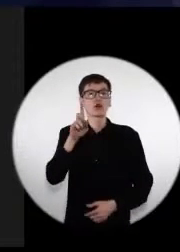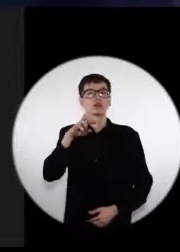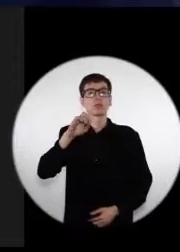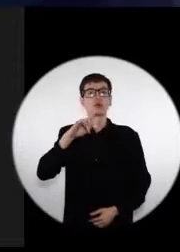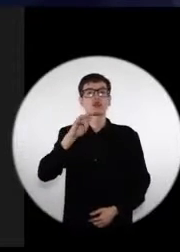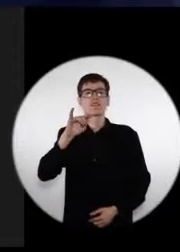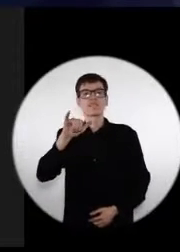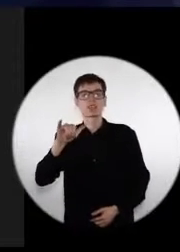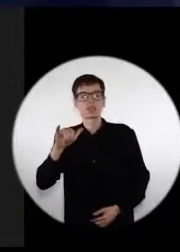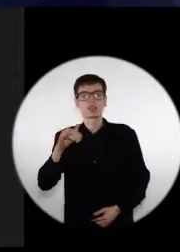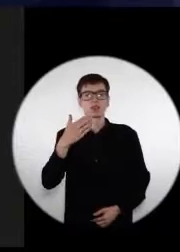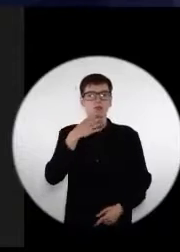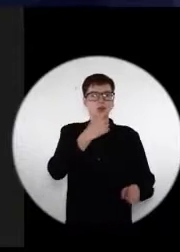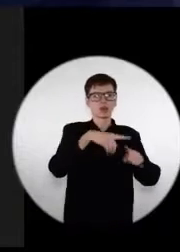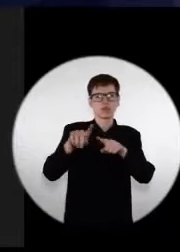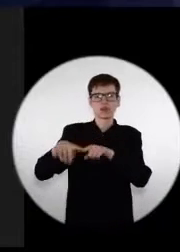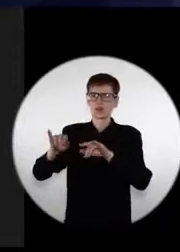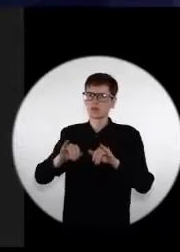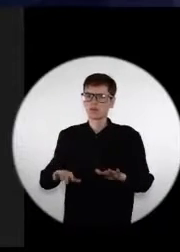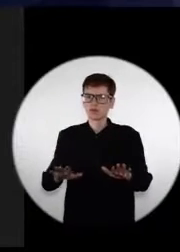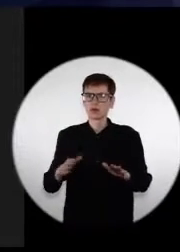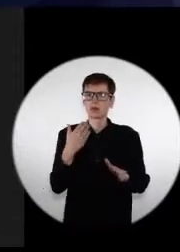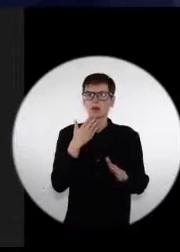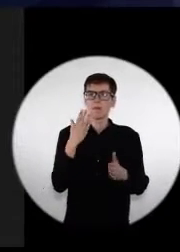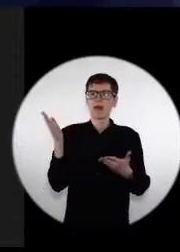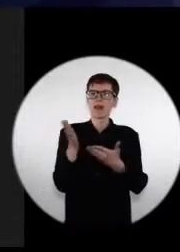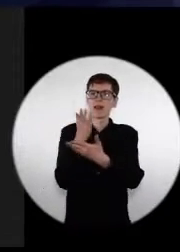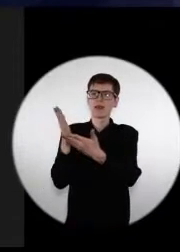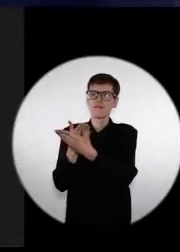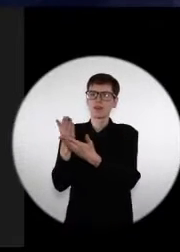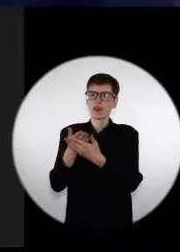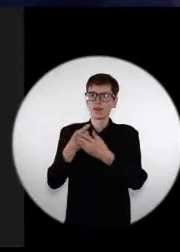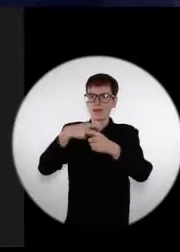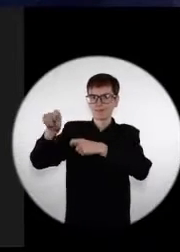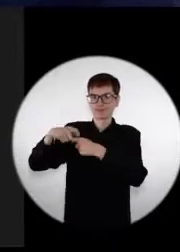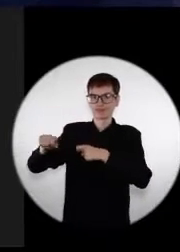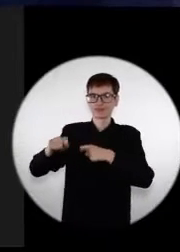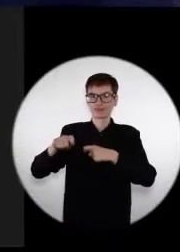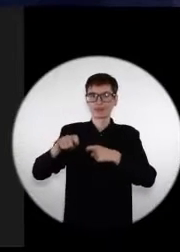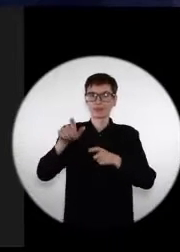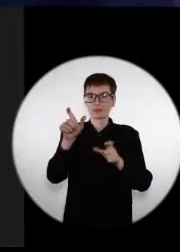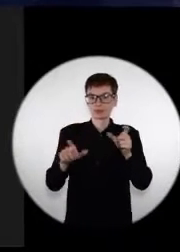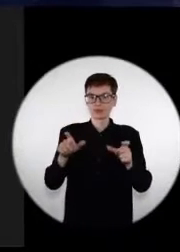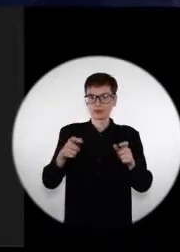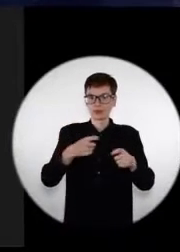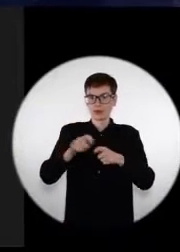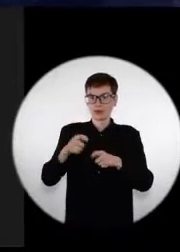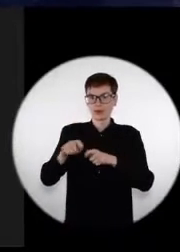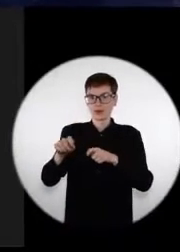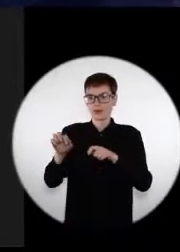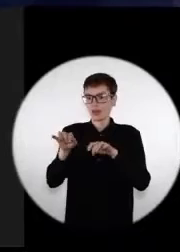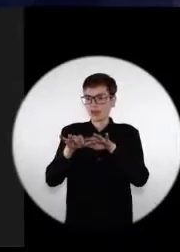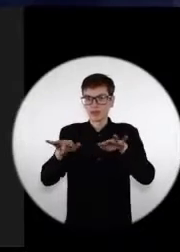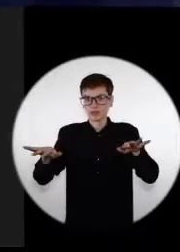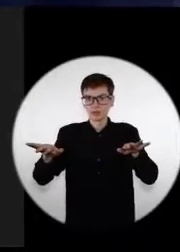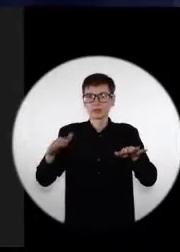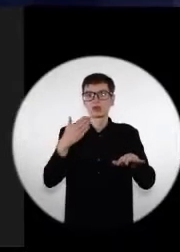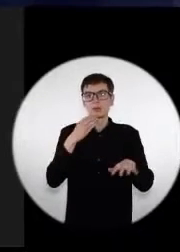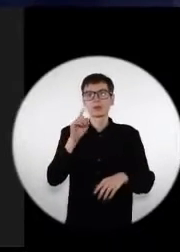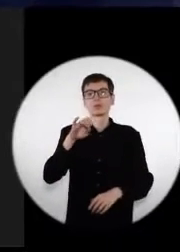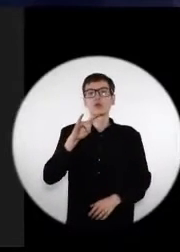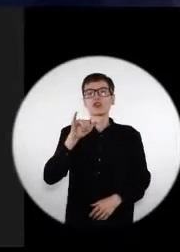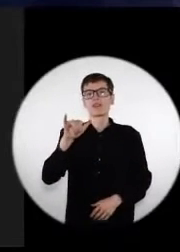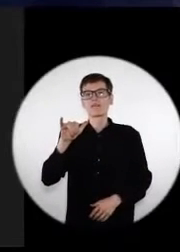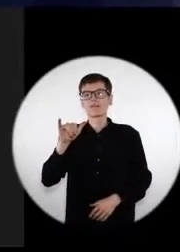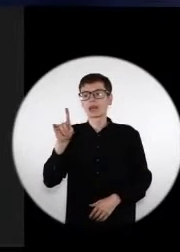están que se pueden los audiolibros voy escuchar en spotify los voy a escuchar en diferentes plataformas y las librerías al fondo como los